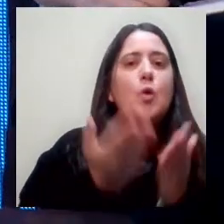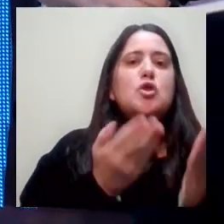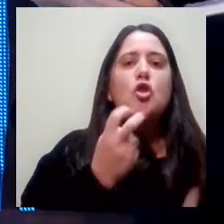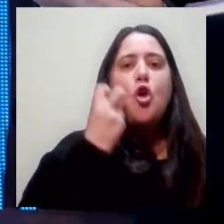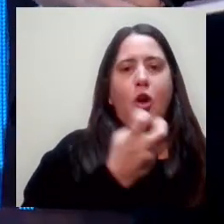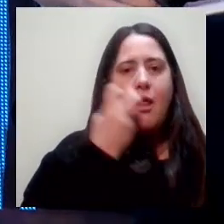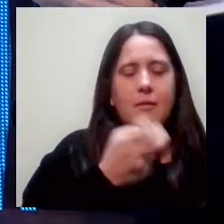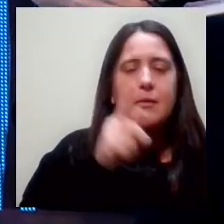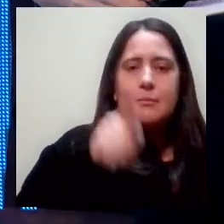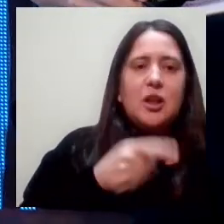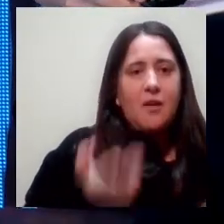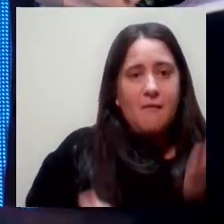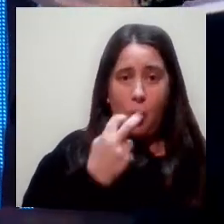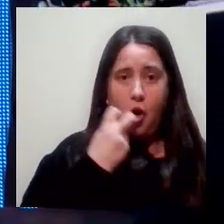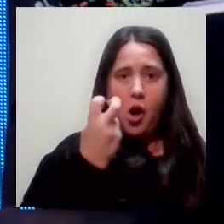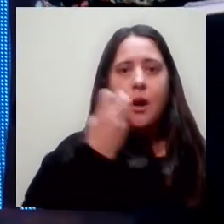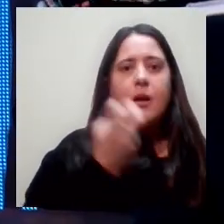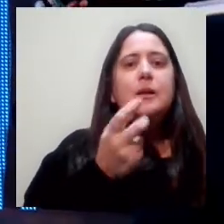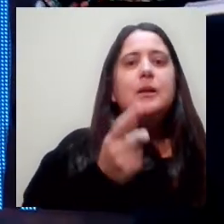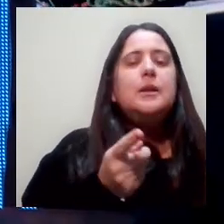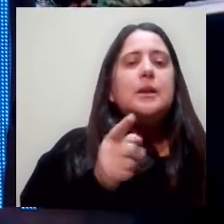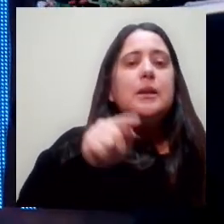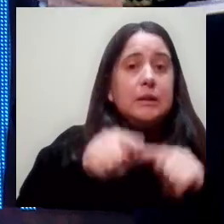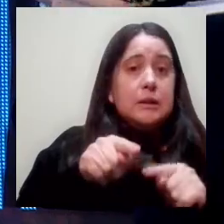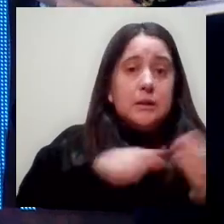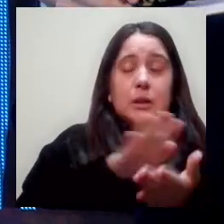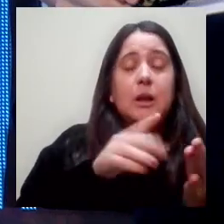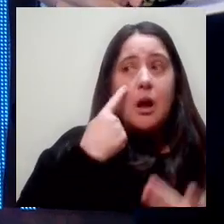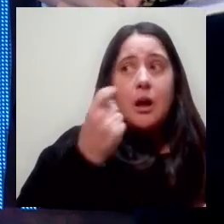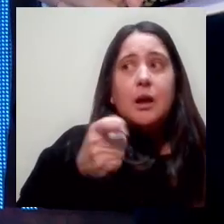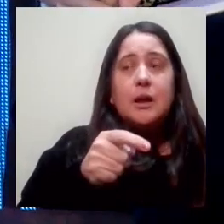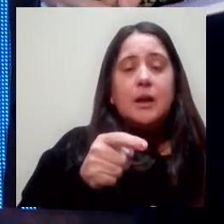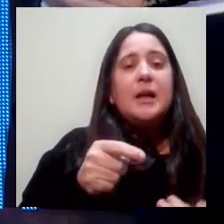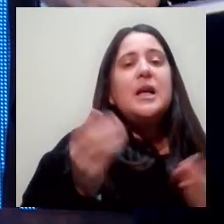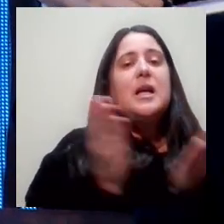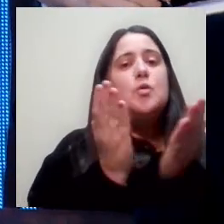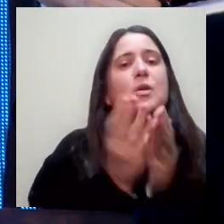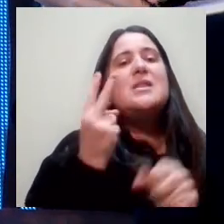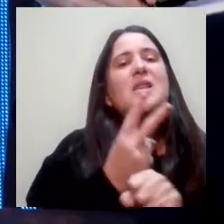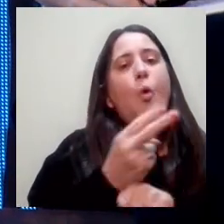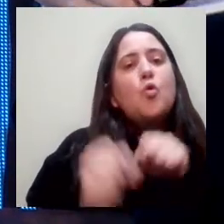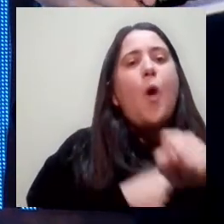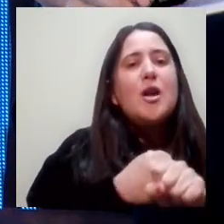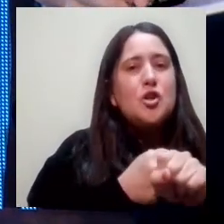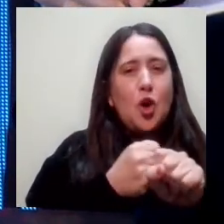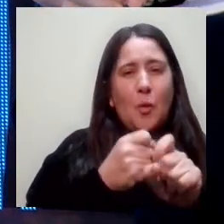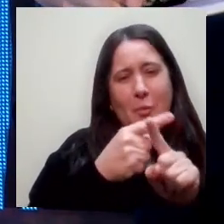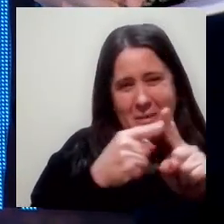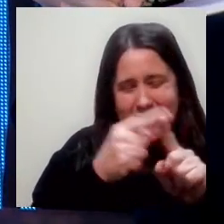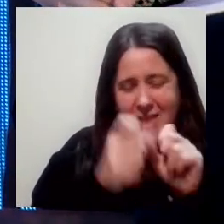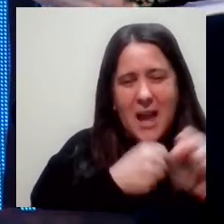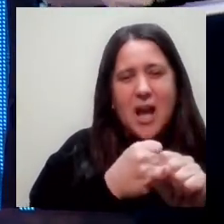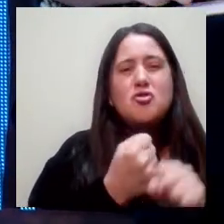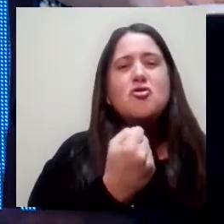también evaluó la oralidad y en ese caso se vio que los alumnos de segundo año, a mitad de año, un 34% de estos se encuentran en el nivel